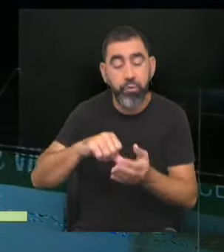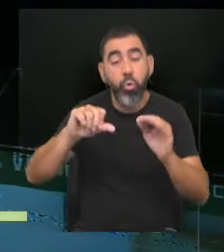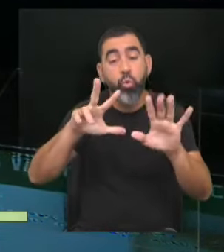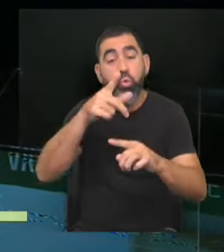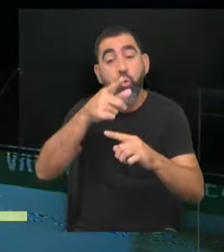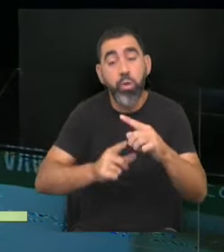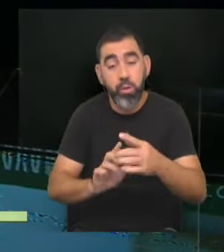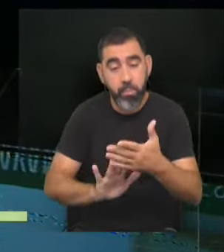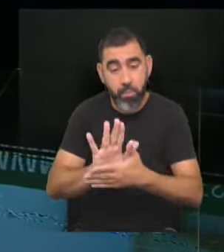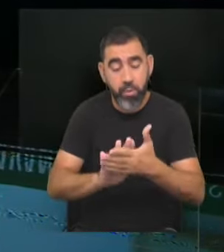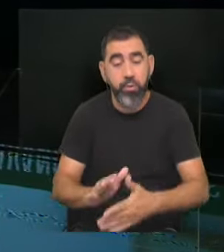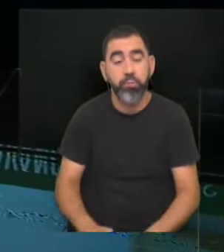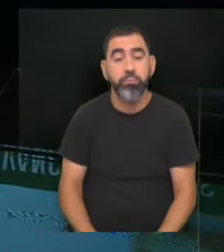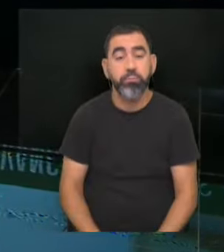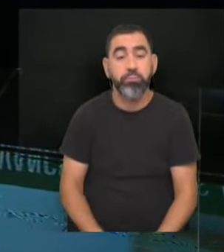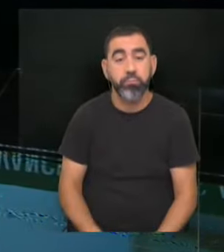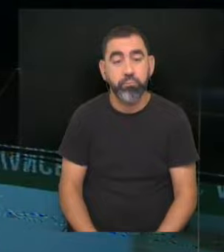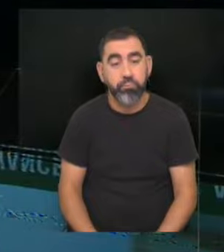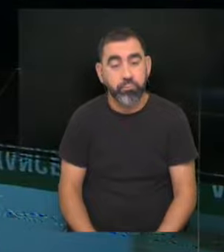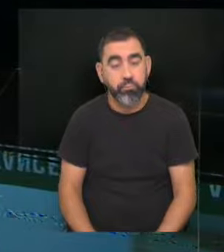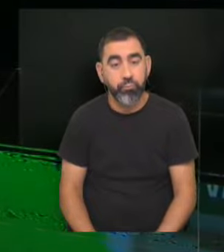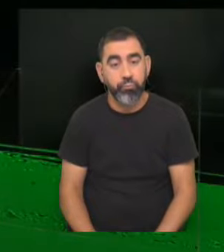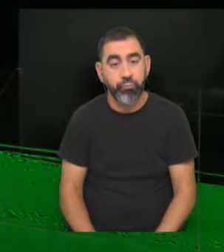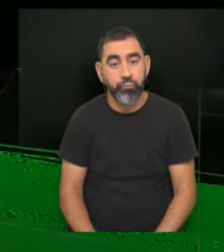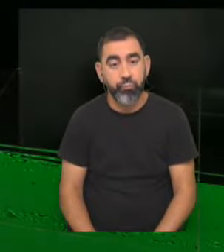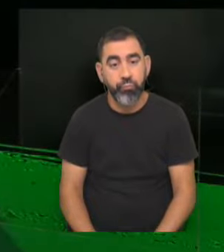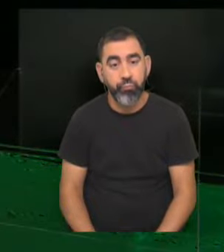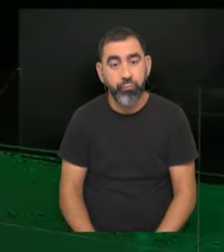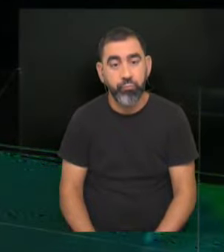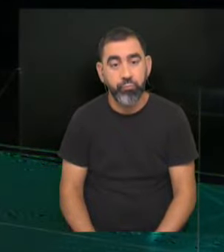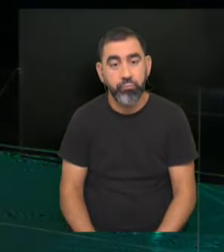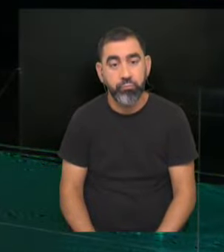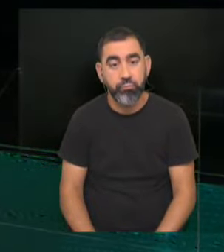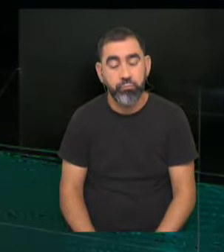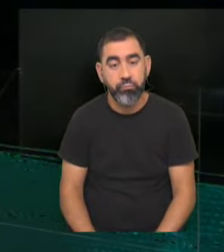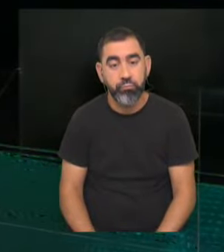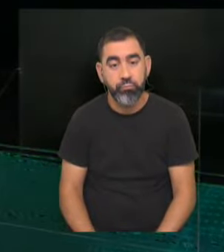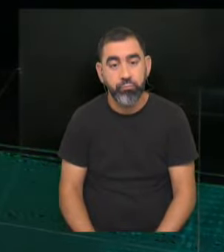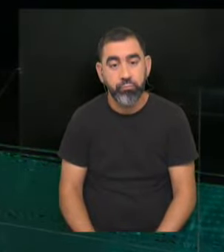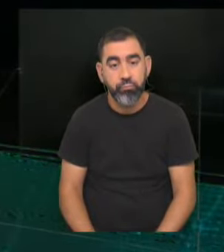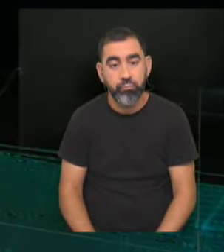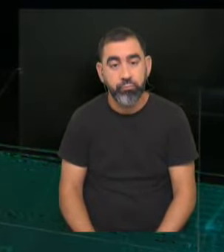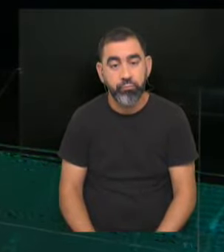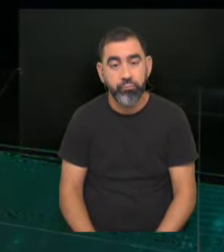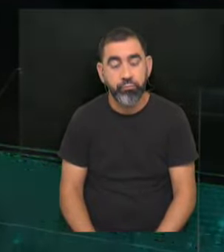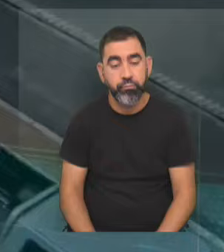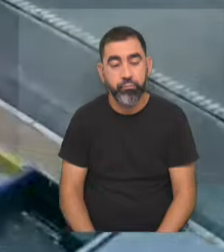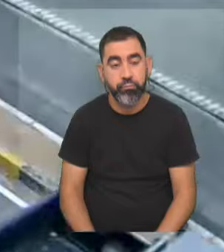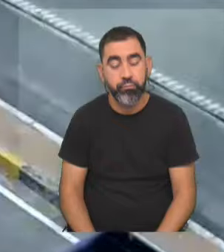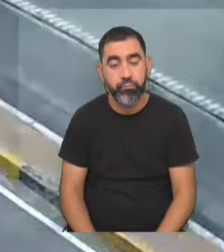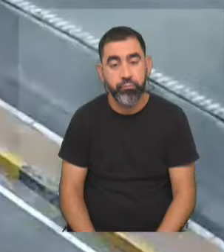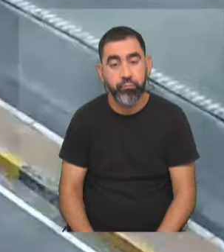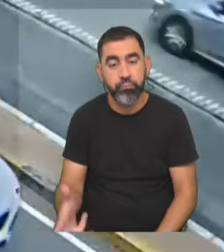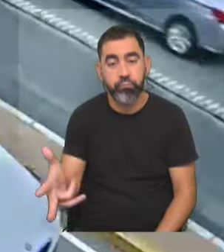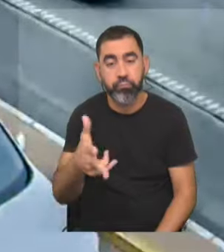recibiendo con mucho gusto a Luis Eduardo moraz sobre las 88:30 de la mañana y ahora momento de abrir la ventana hacia las calles de montevido para